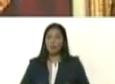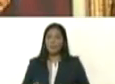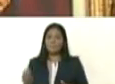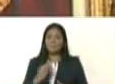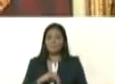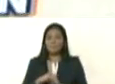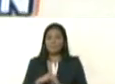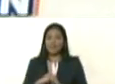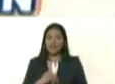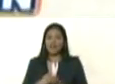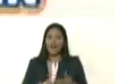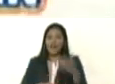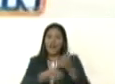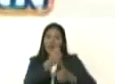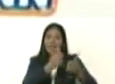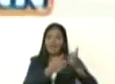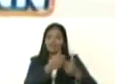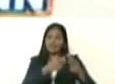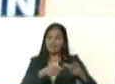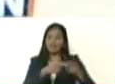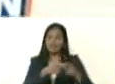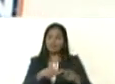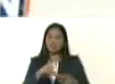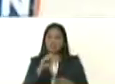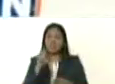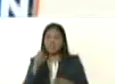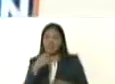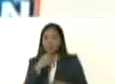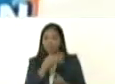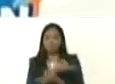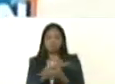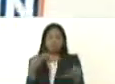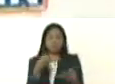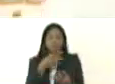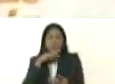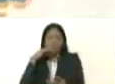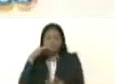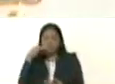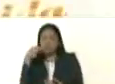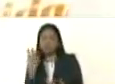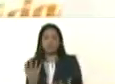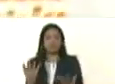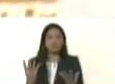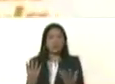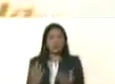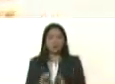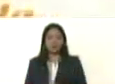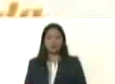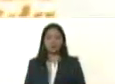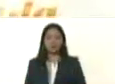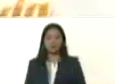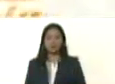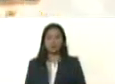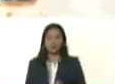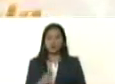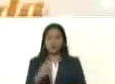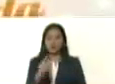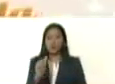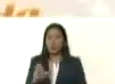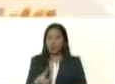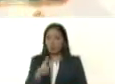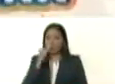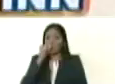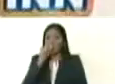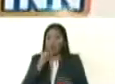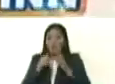Nutrichicha, esto es la Nutricereal, esto es una exquisitez además, una belleza. Yo tomo de esto regularmente, tengo